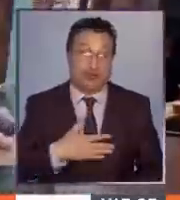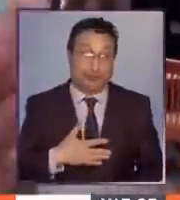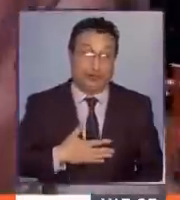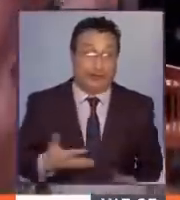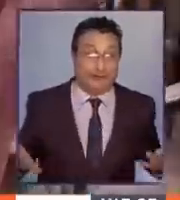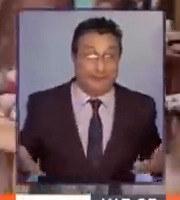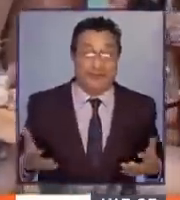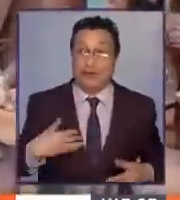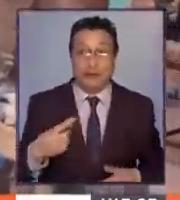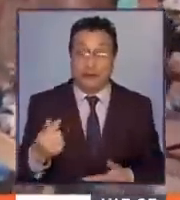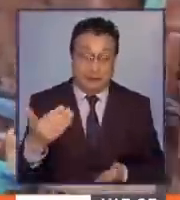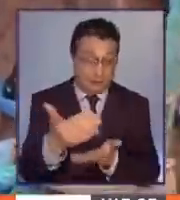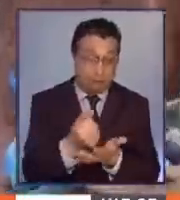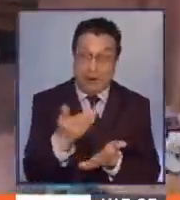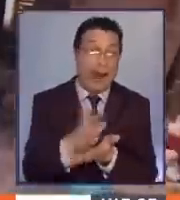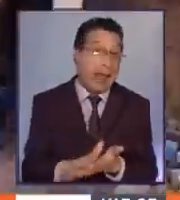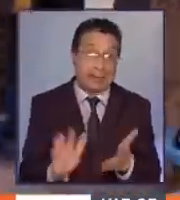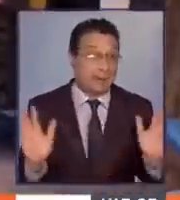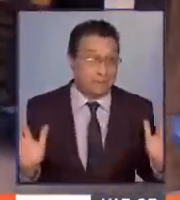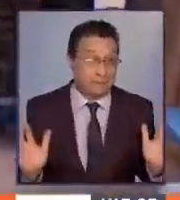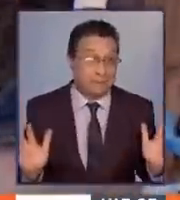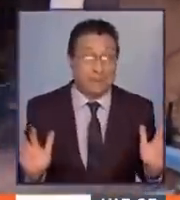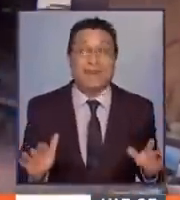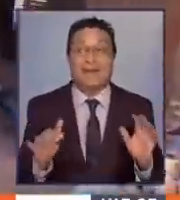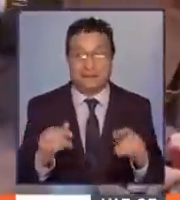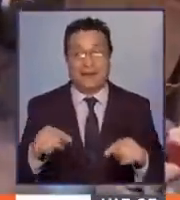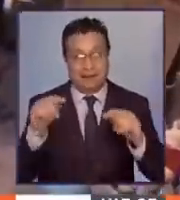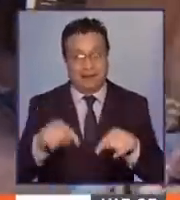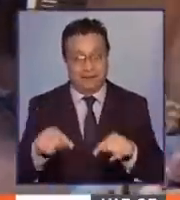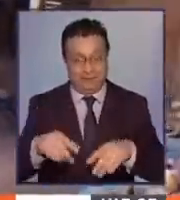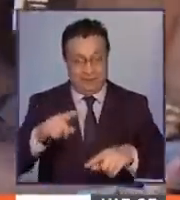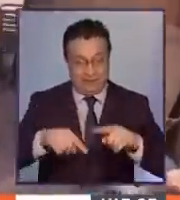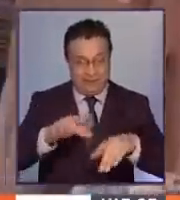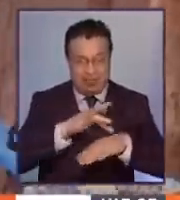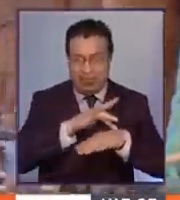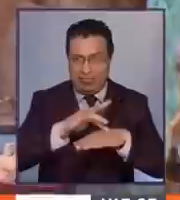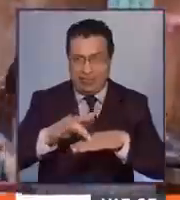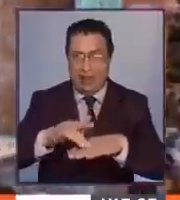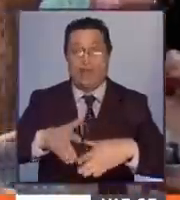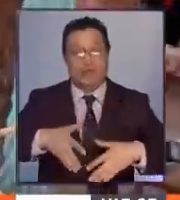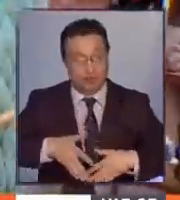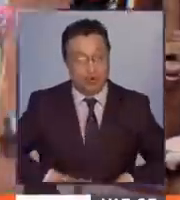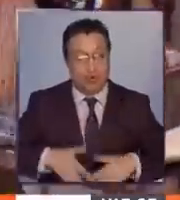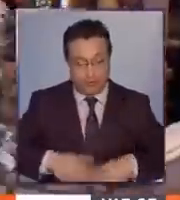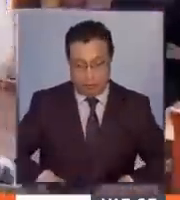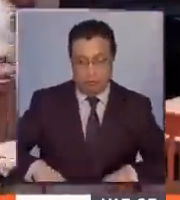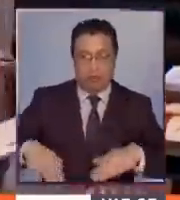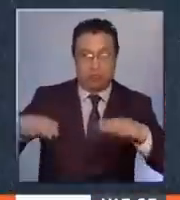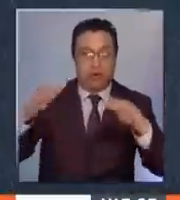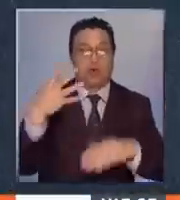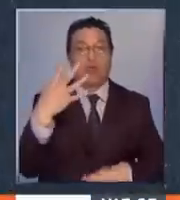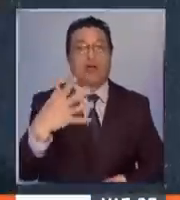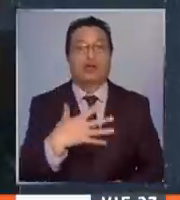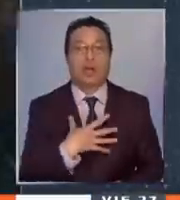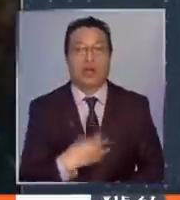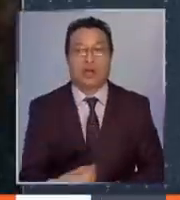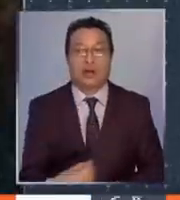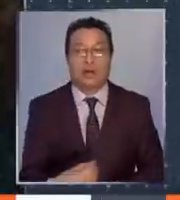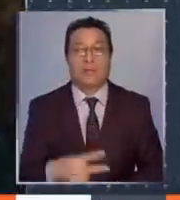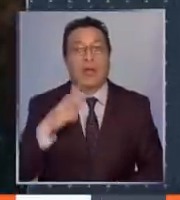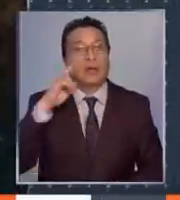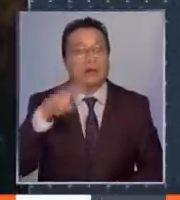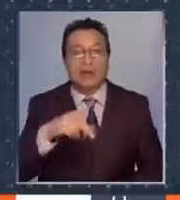Y no cobro. Efectivamente, aquí, en medio del desierto, nacieron y criaron a sus 4 hijos, sin